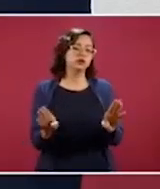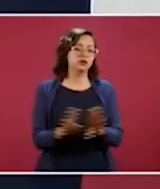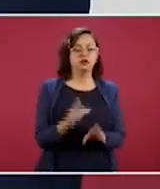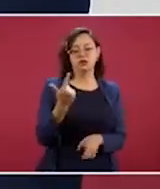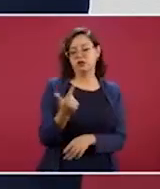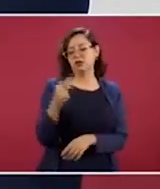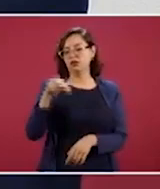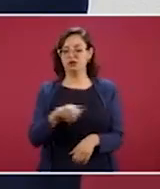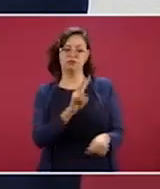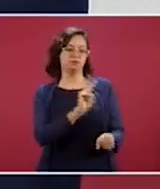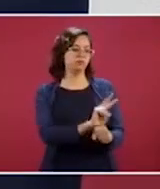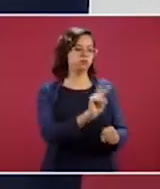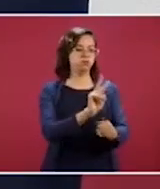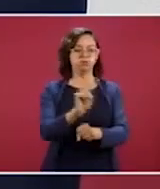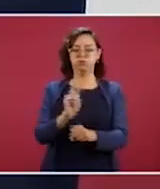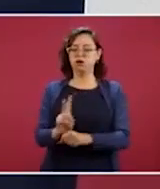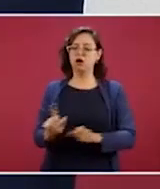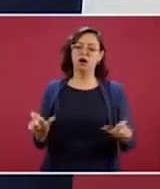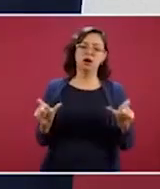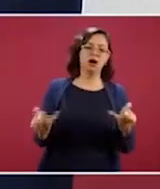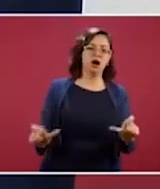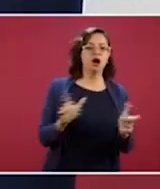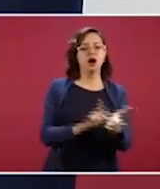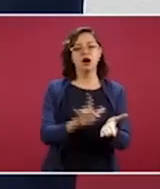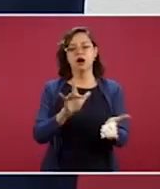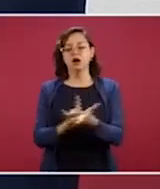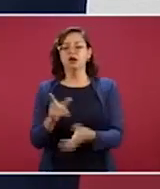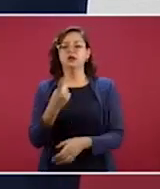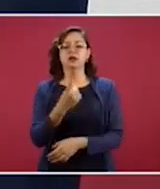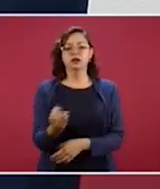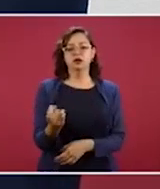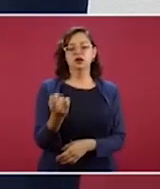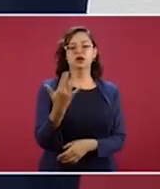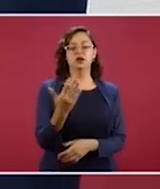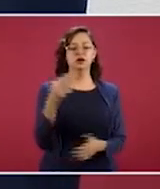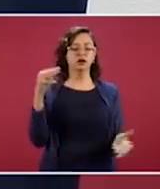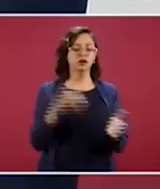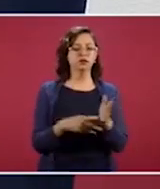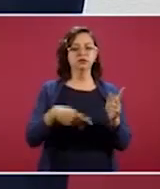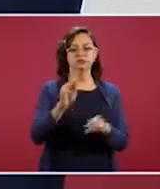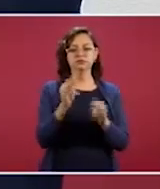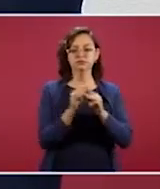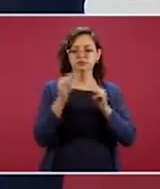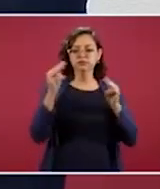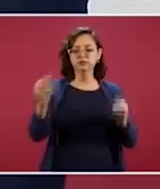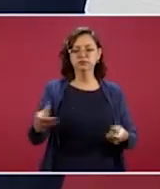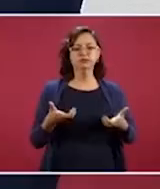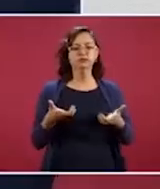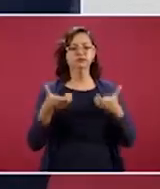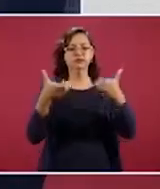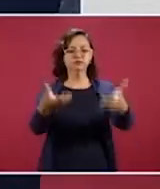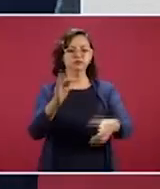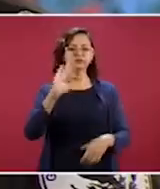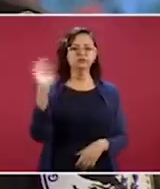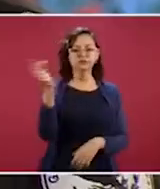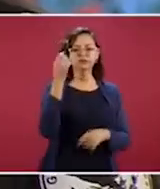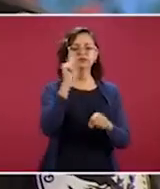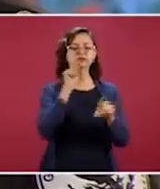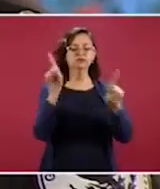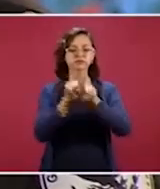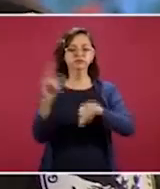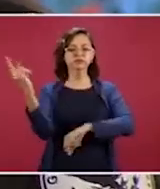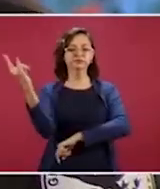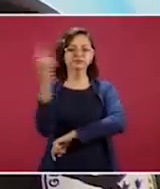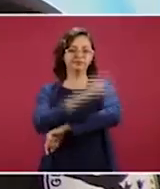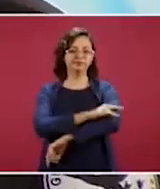en los cerca de 50.000 kilómetros de carreteras federales en los aeropuertos y otras zonas de jurisdicción